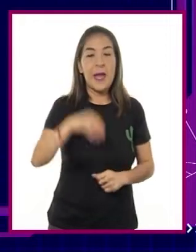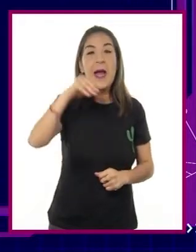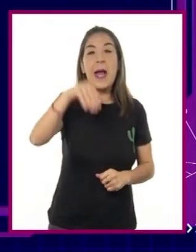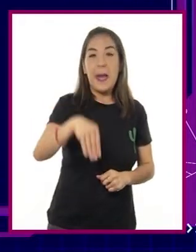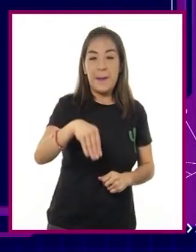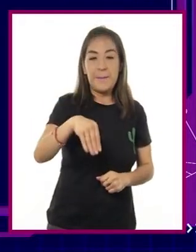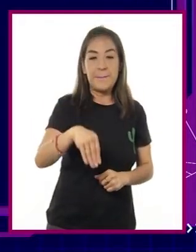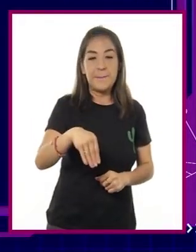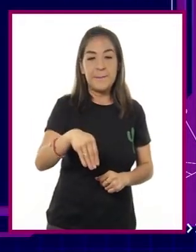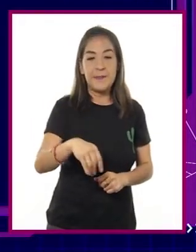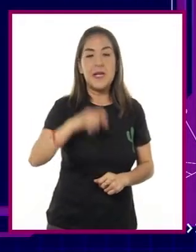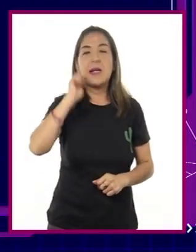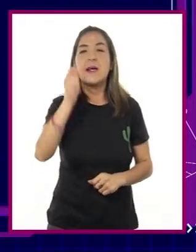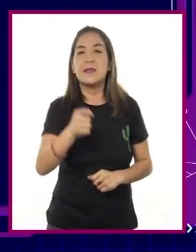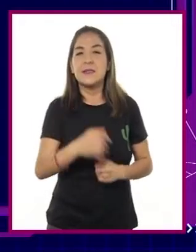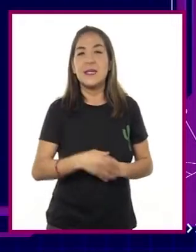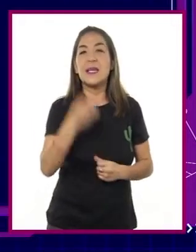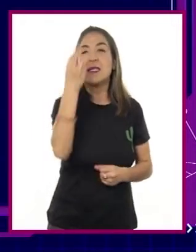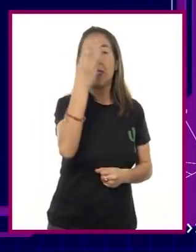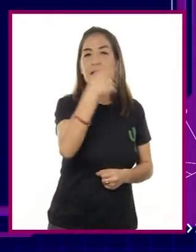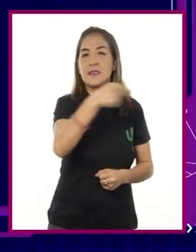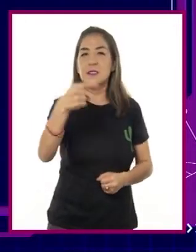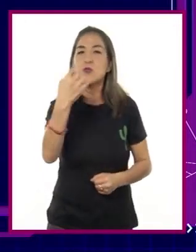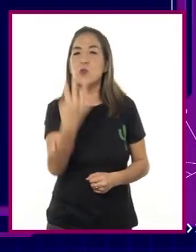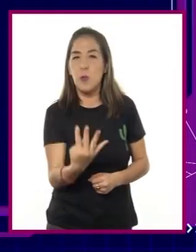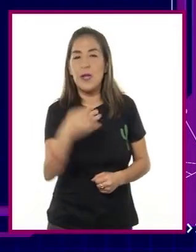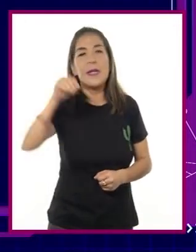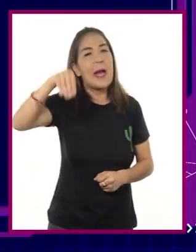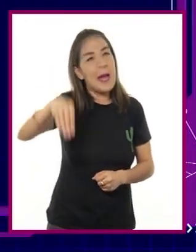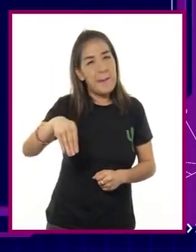su semejante es el término 3/4 de m.